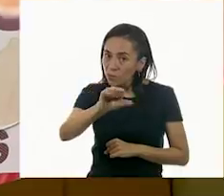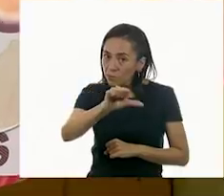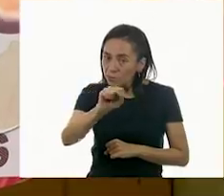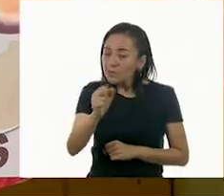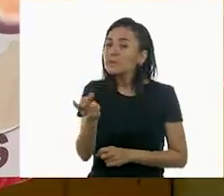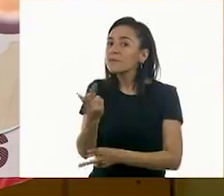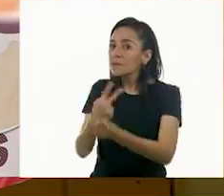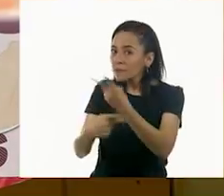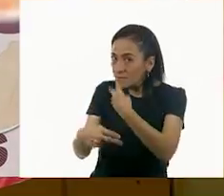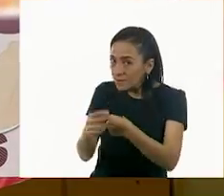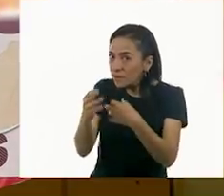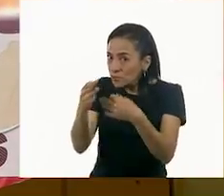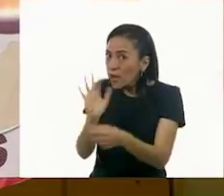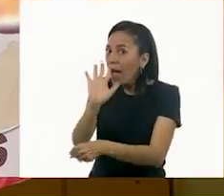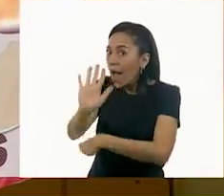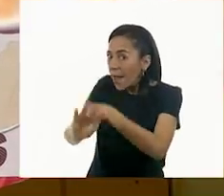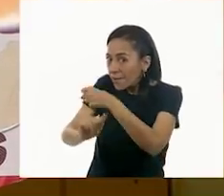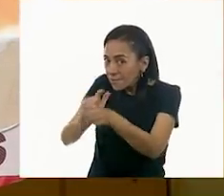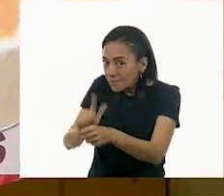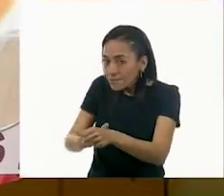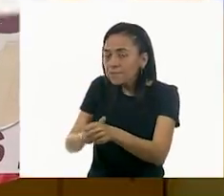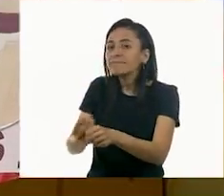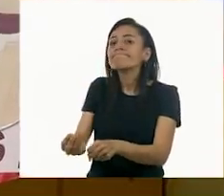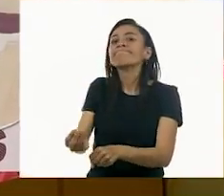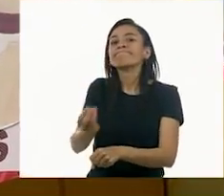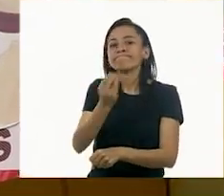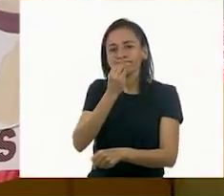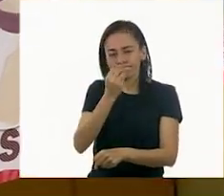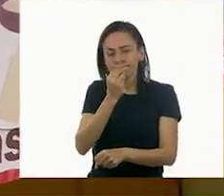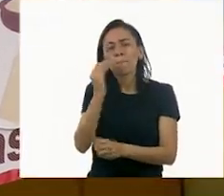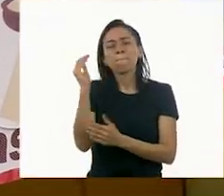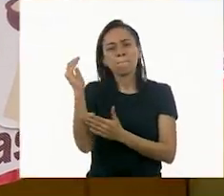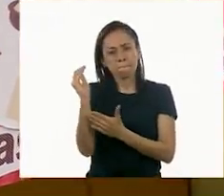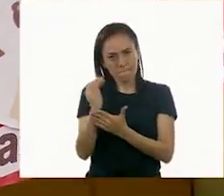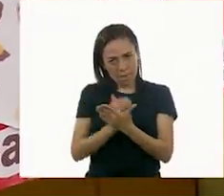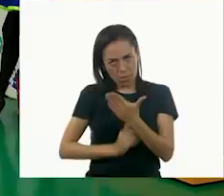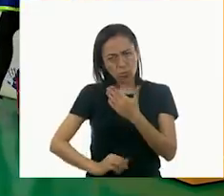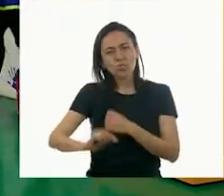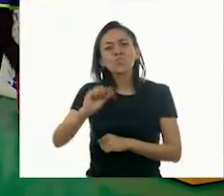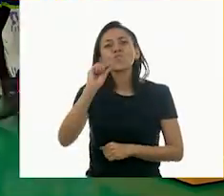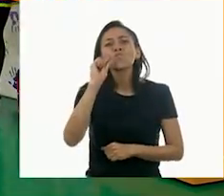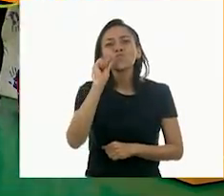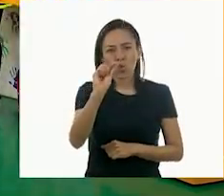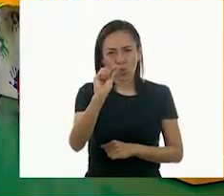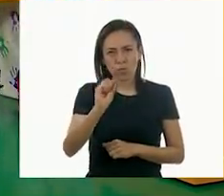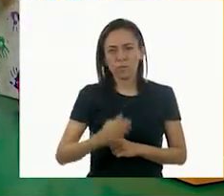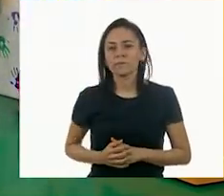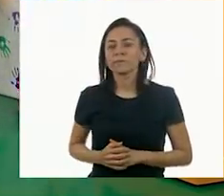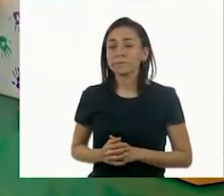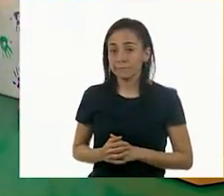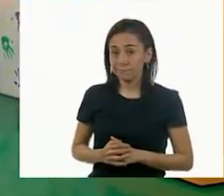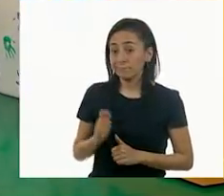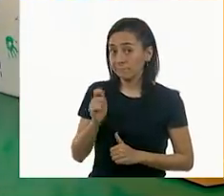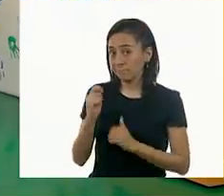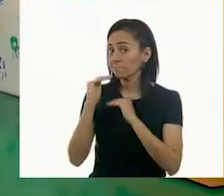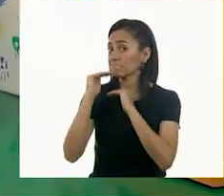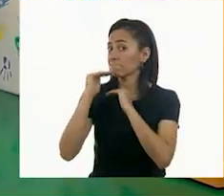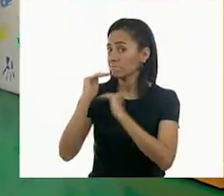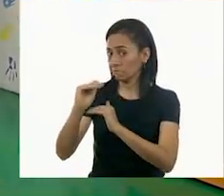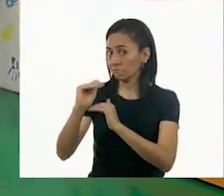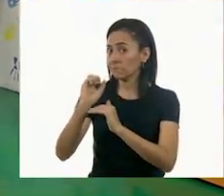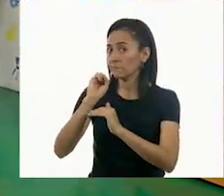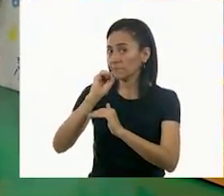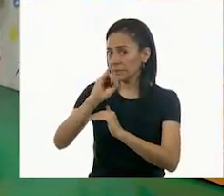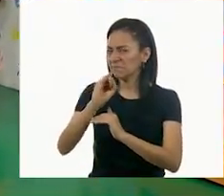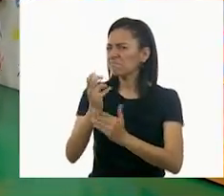animal debemos consumirlos en menor cantidad. Así es. De forma limitada.